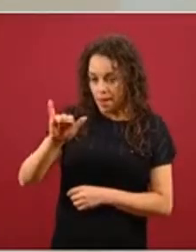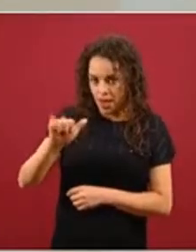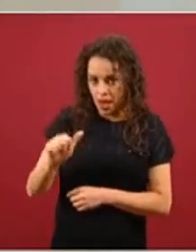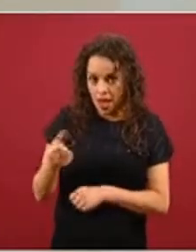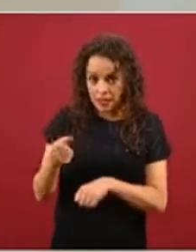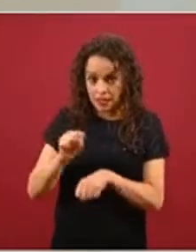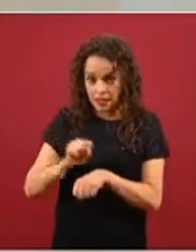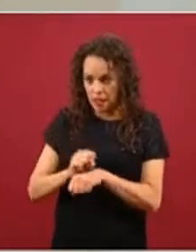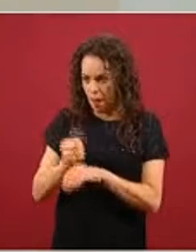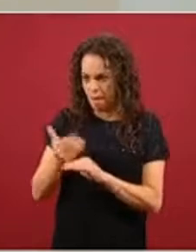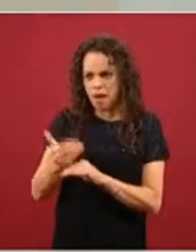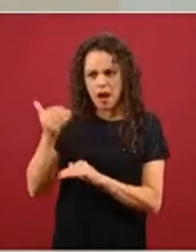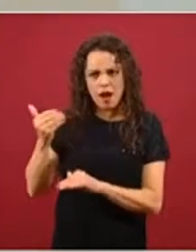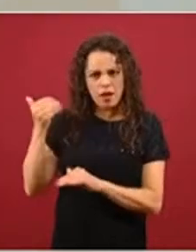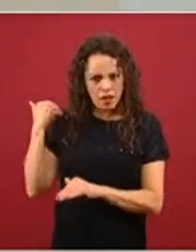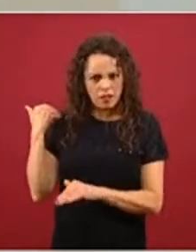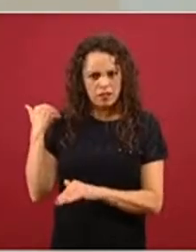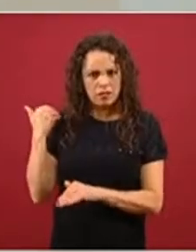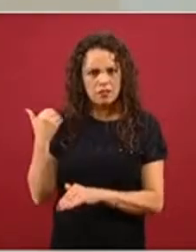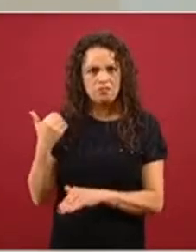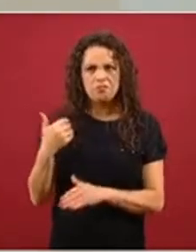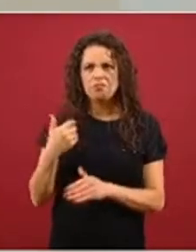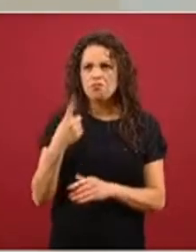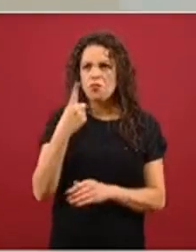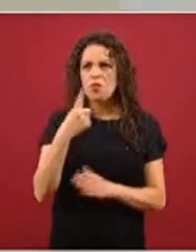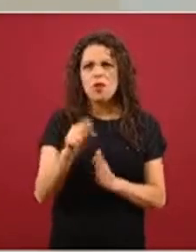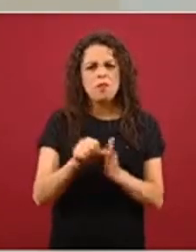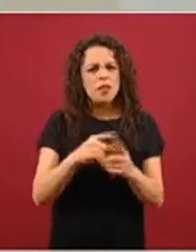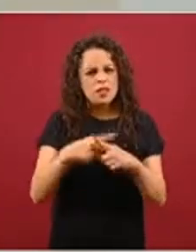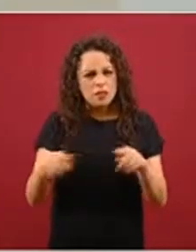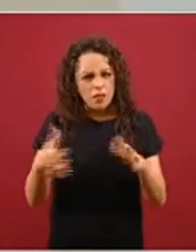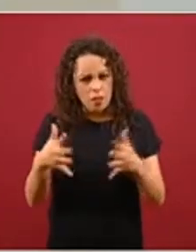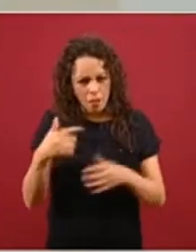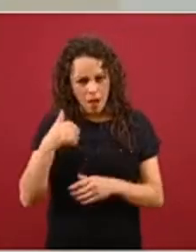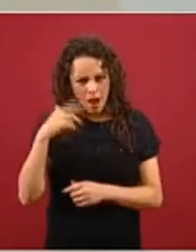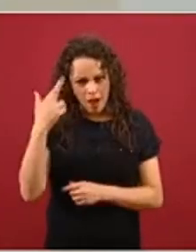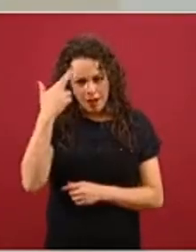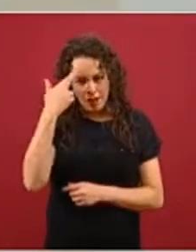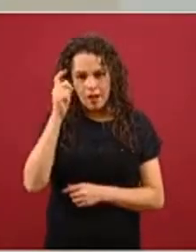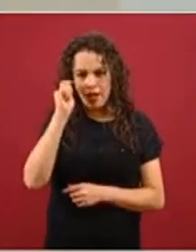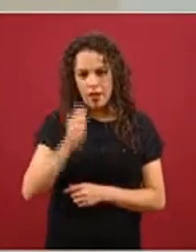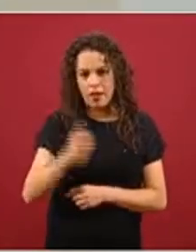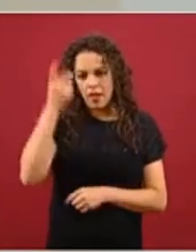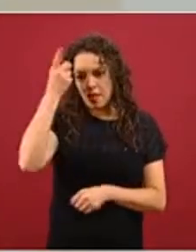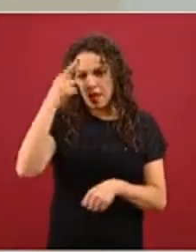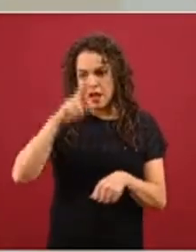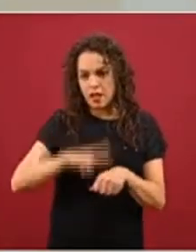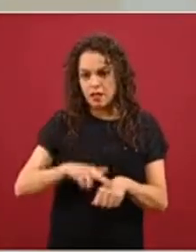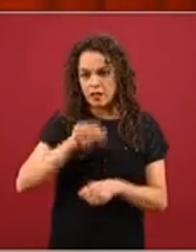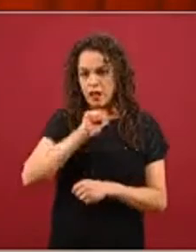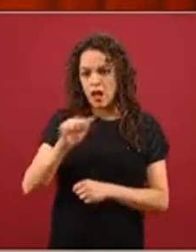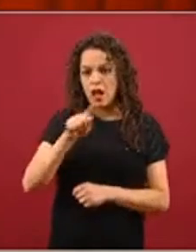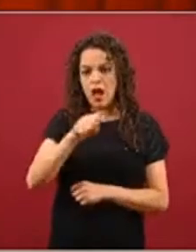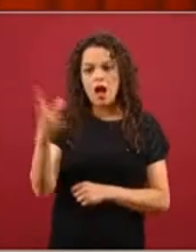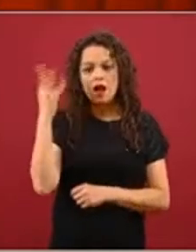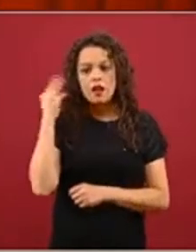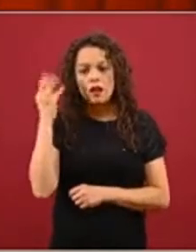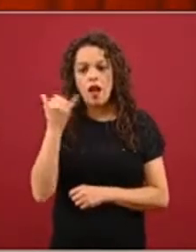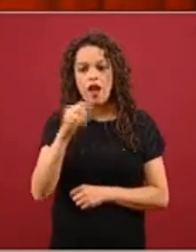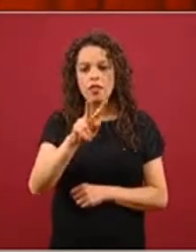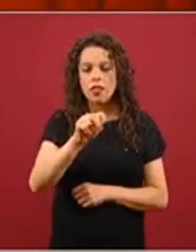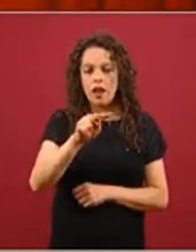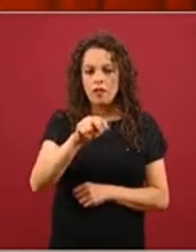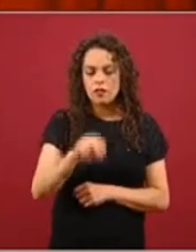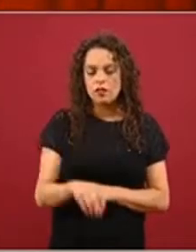semanas, un poquito más de un mes y medio, si no recuerdo mal, el director del Sistema Público de Radio y Televisión